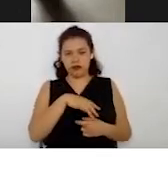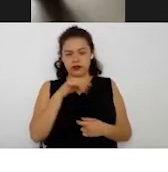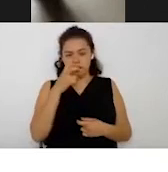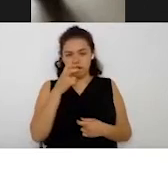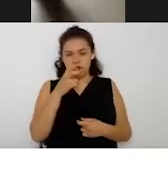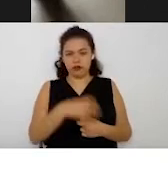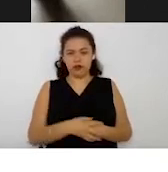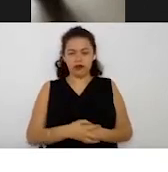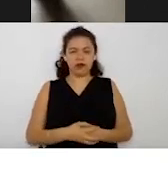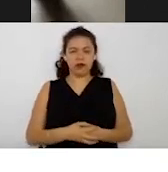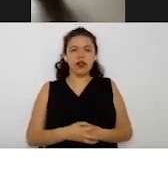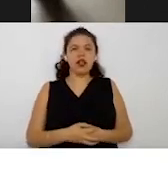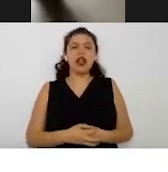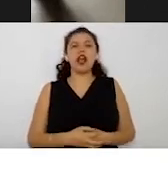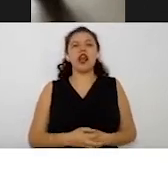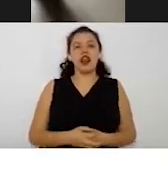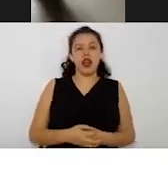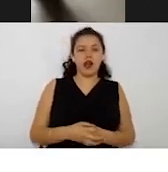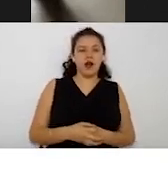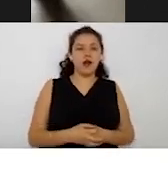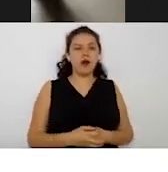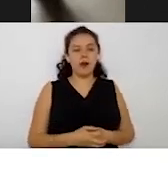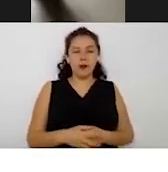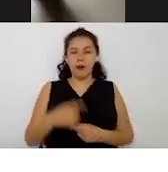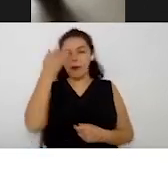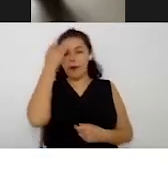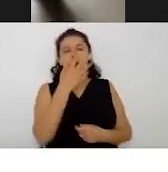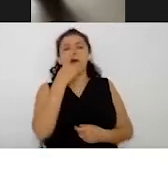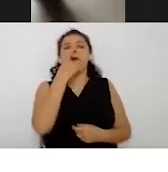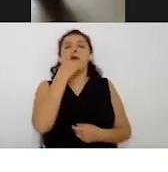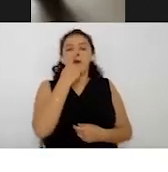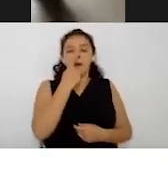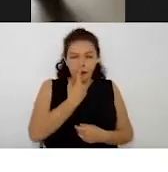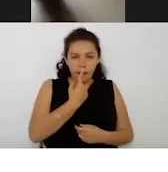Exactamente. ¿Y por cuánto tiempo habíamos dicho que íbamos a revisar la respiración?